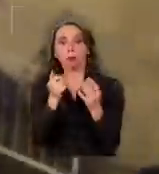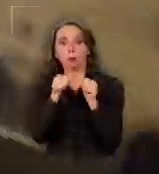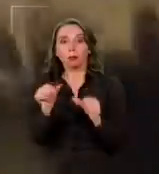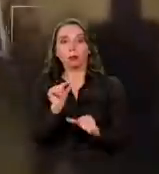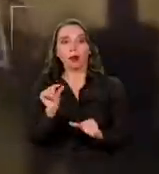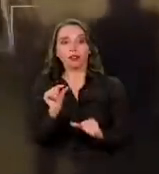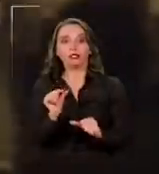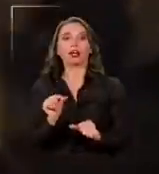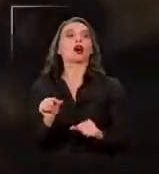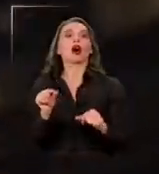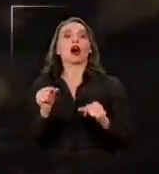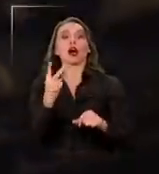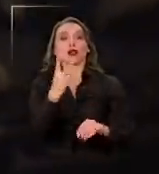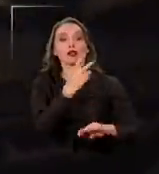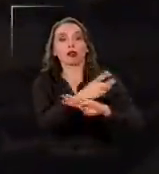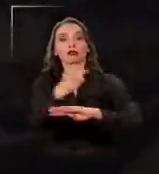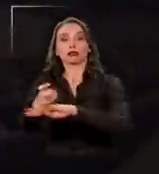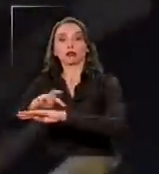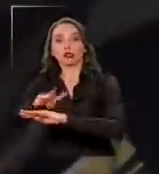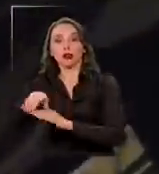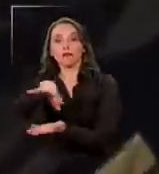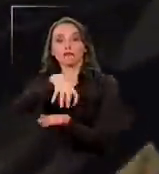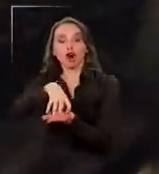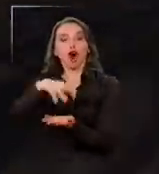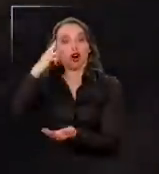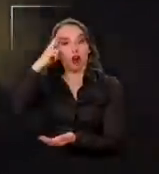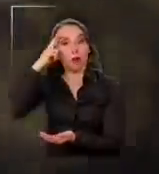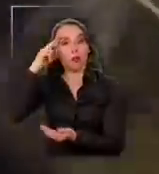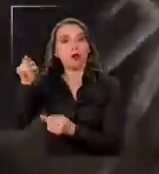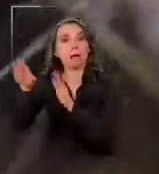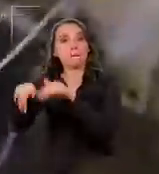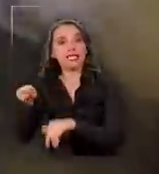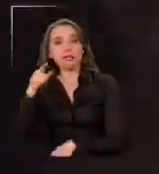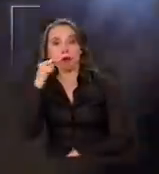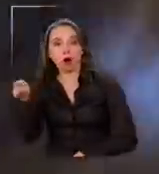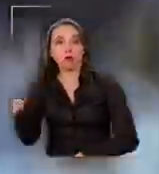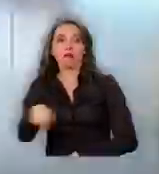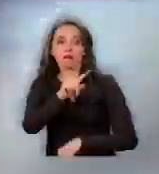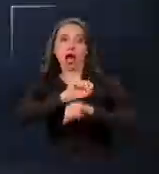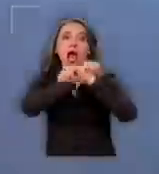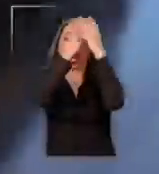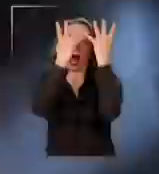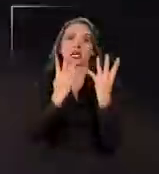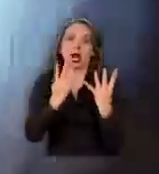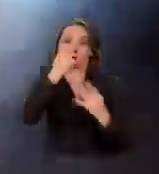2 veces en la misma comuna. Deberá pagar el mismo precio, la cárcel.